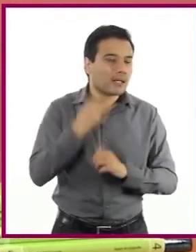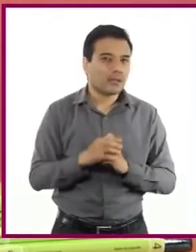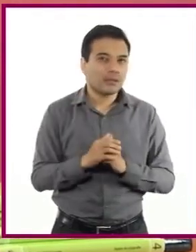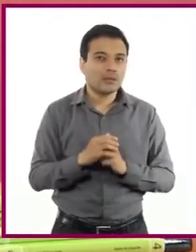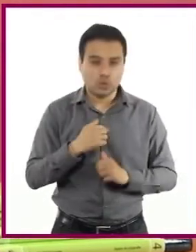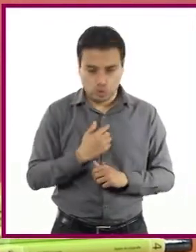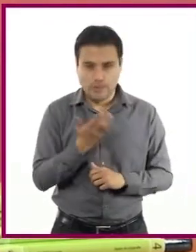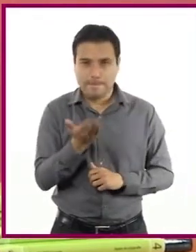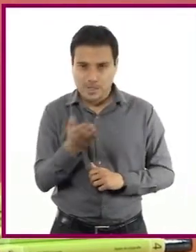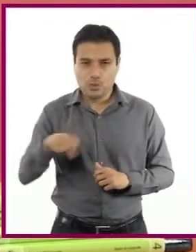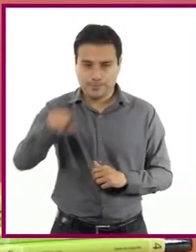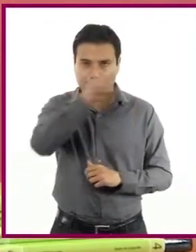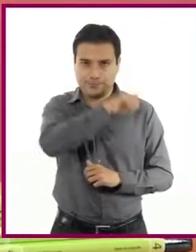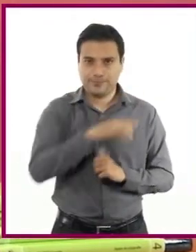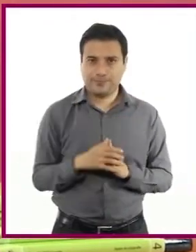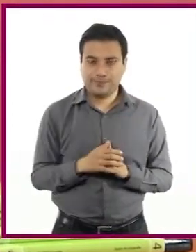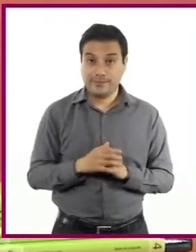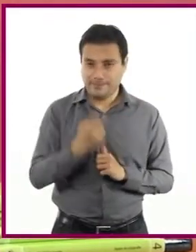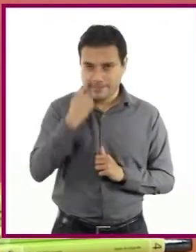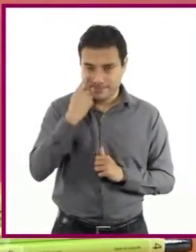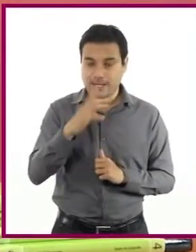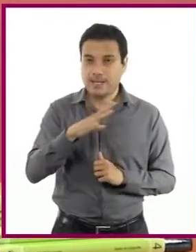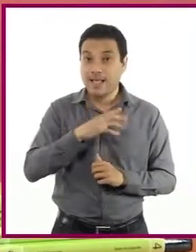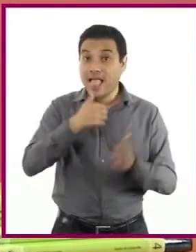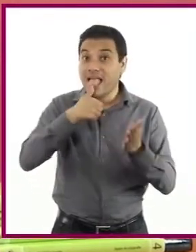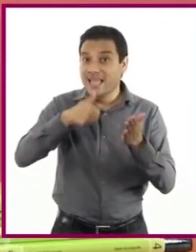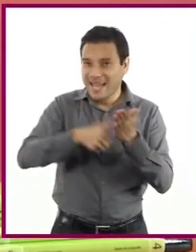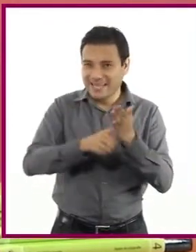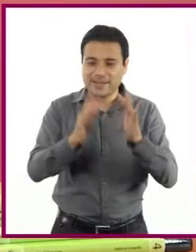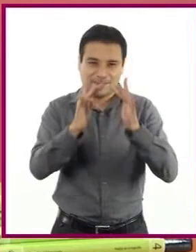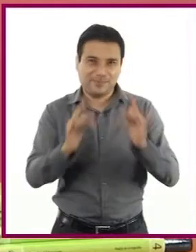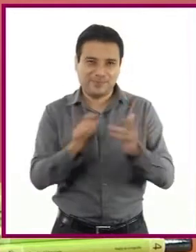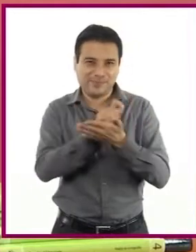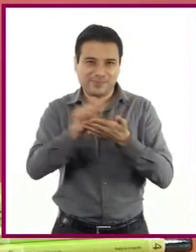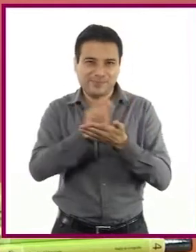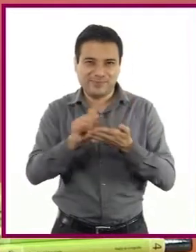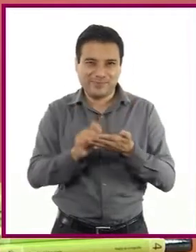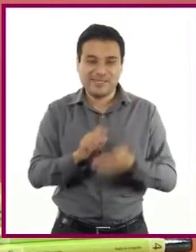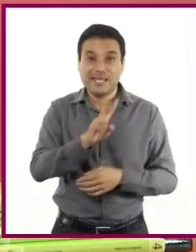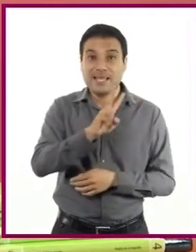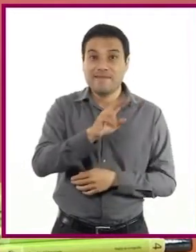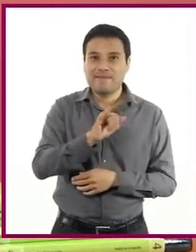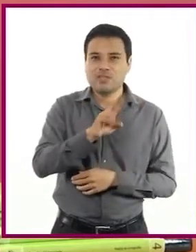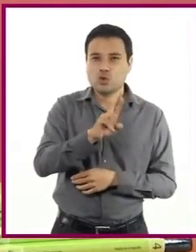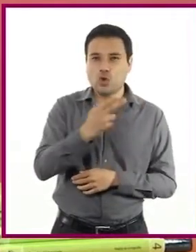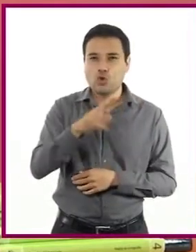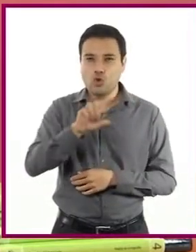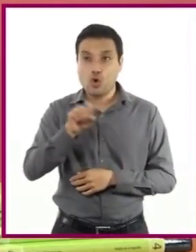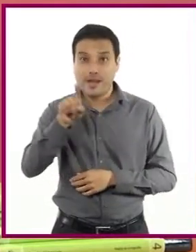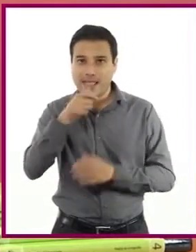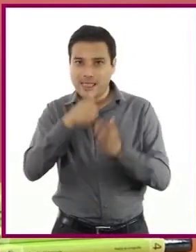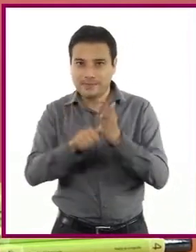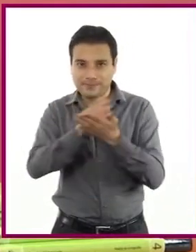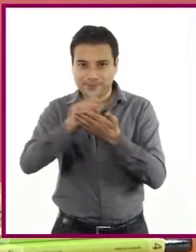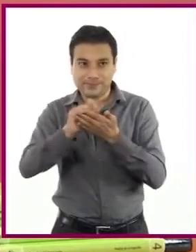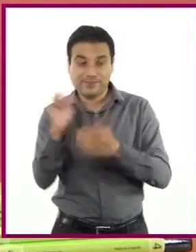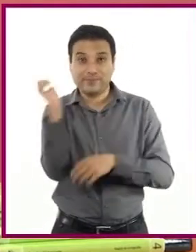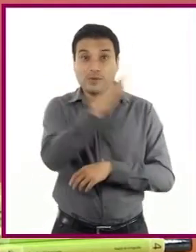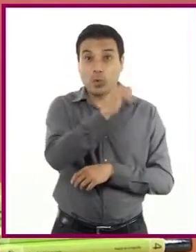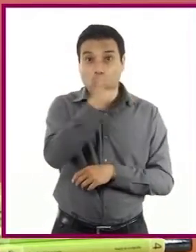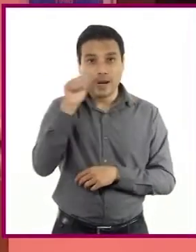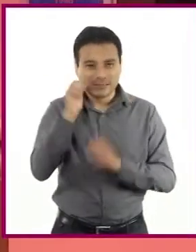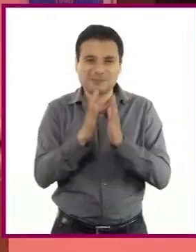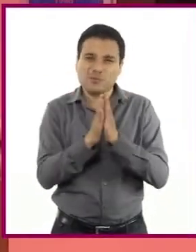pedí que buscaran y leyeran una carta enviada por el escritor francés Víctor Hugo al presidente Juárez, solicitando el perdón a